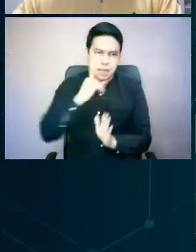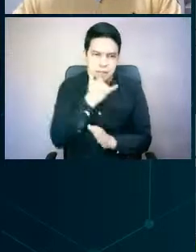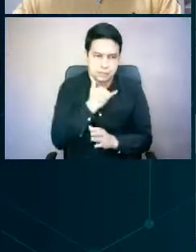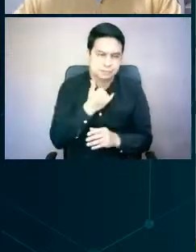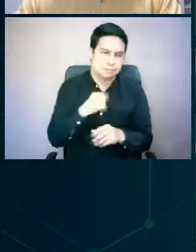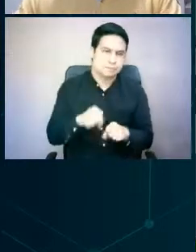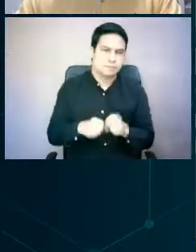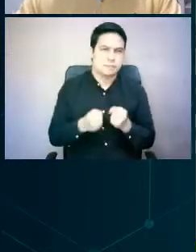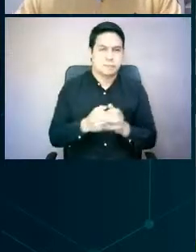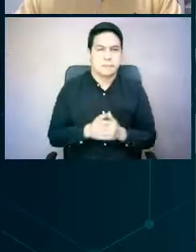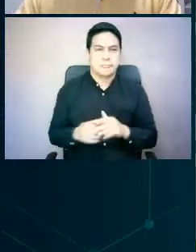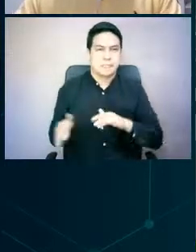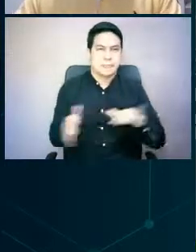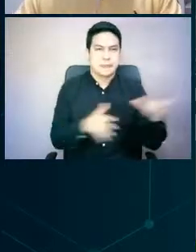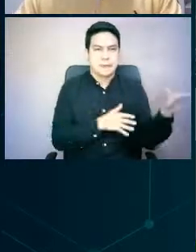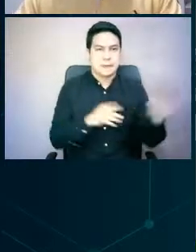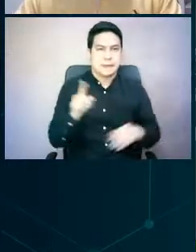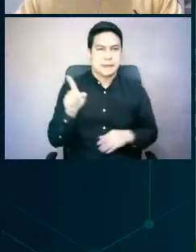Simetría.